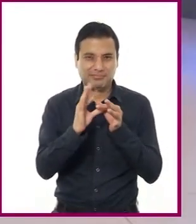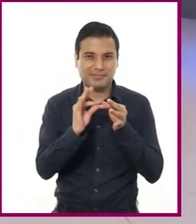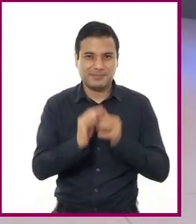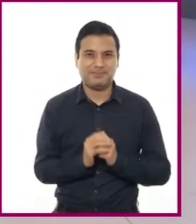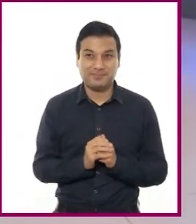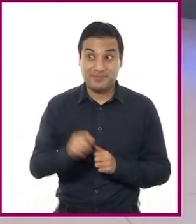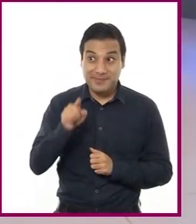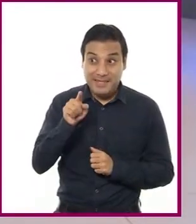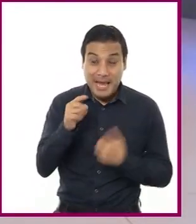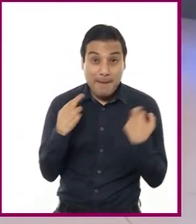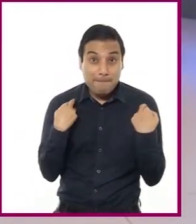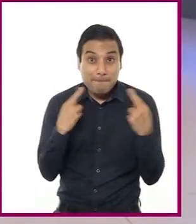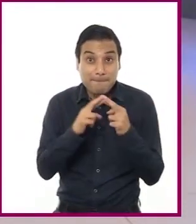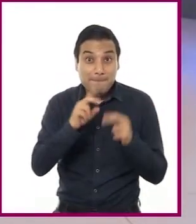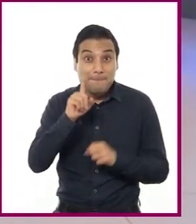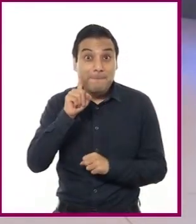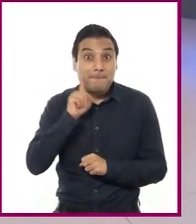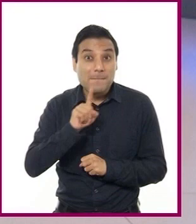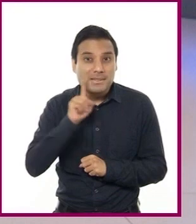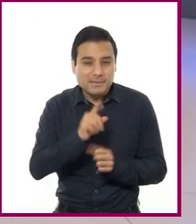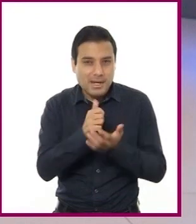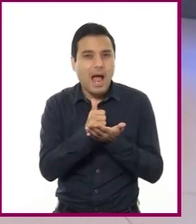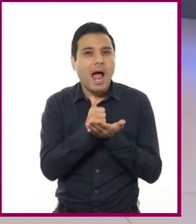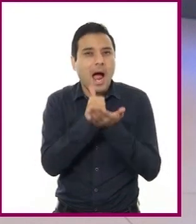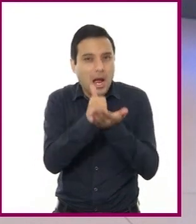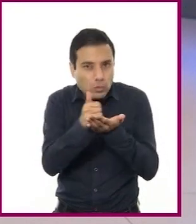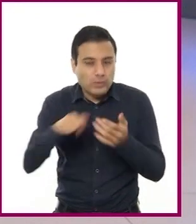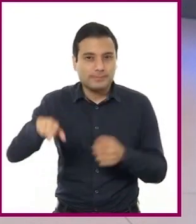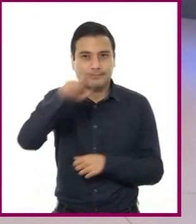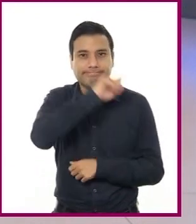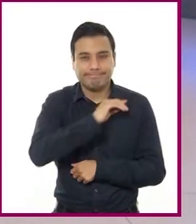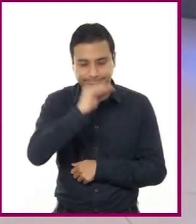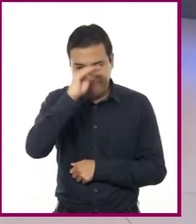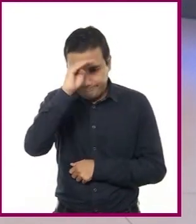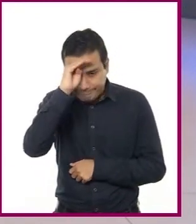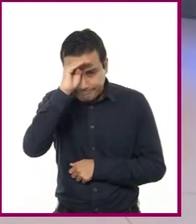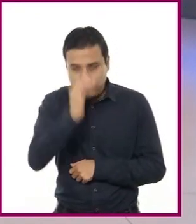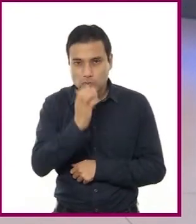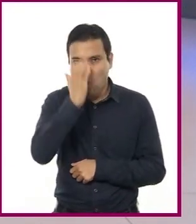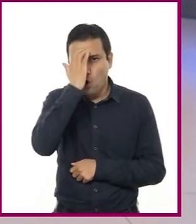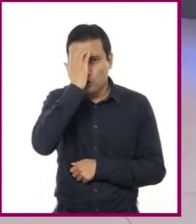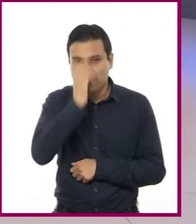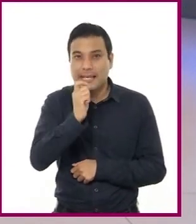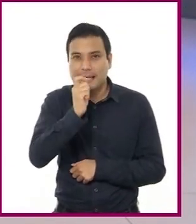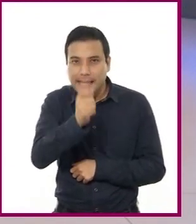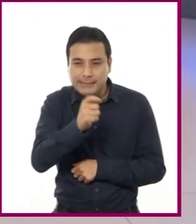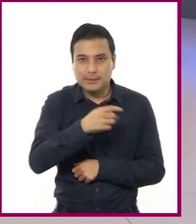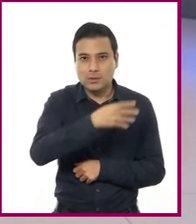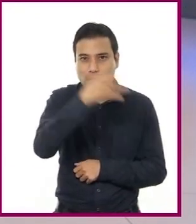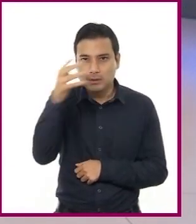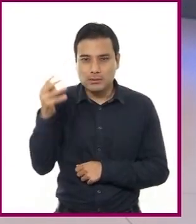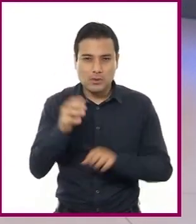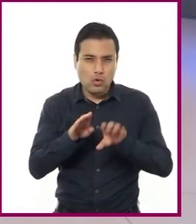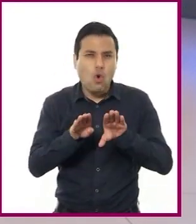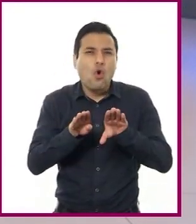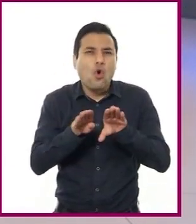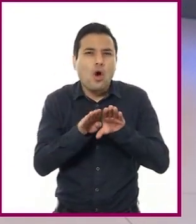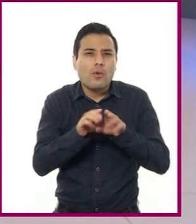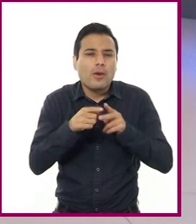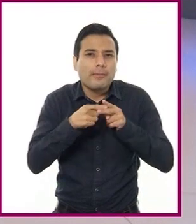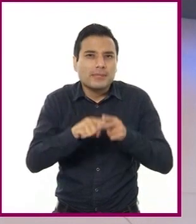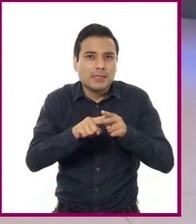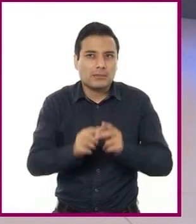nos ayudará a reflexionar y conocer qué son los arcoíris, cómo se generan y por qué tienen esa